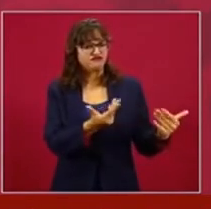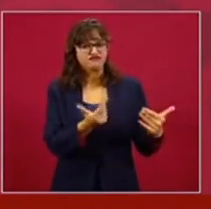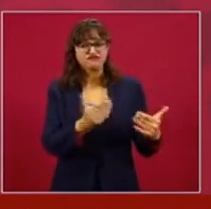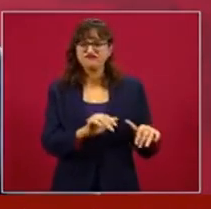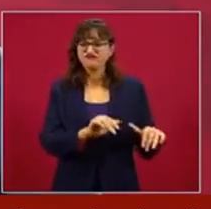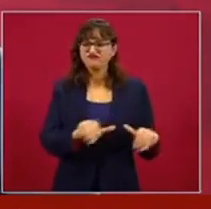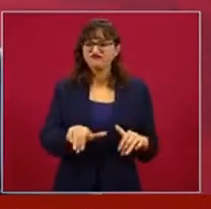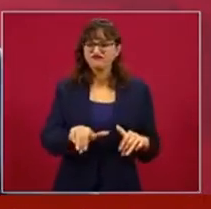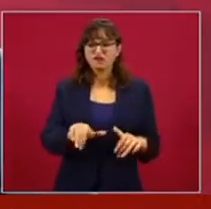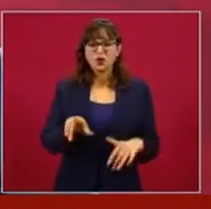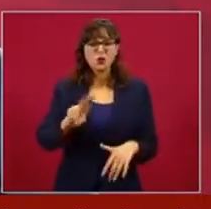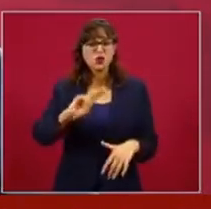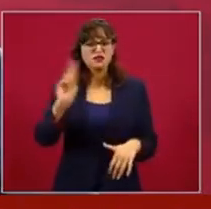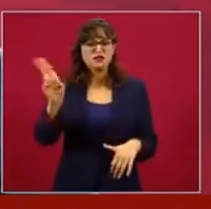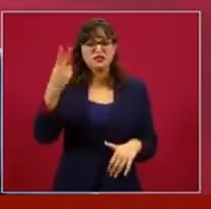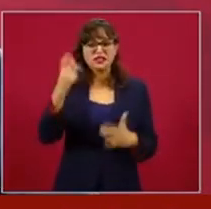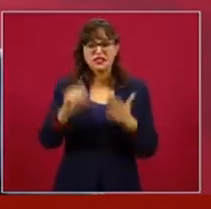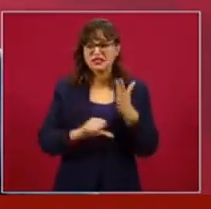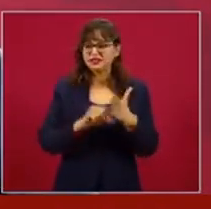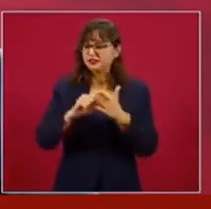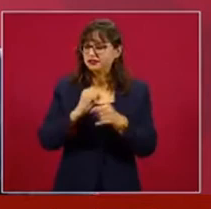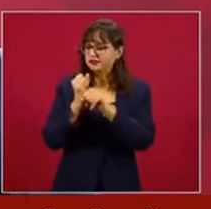centros de investigación.